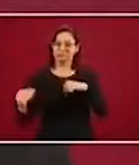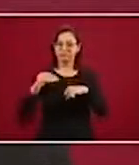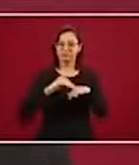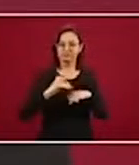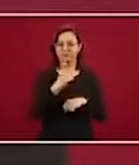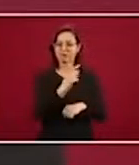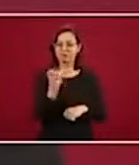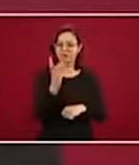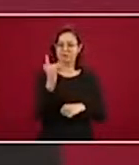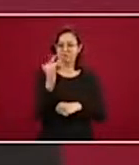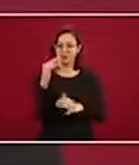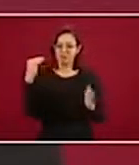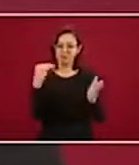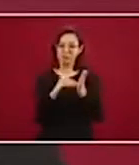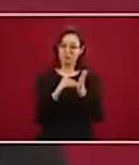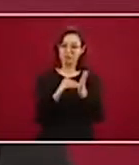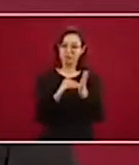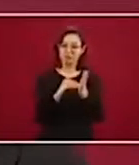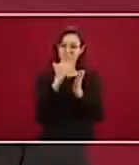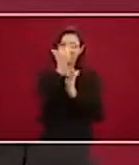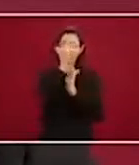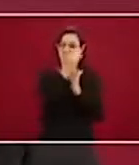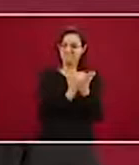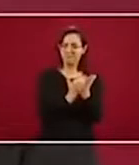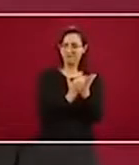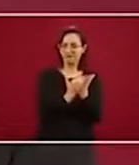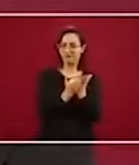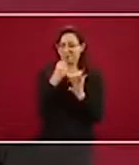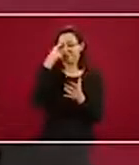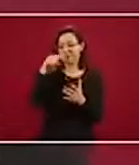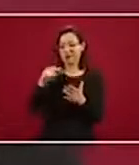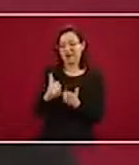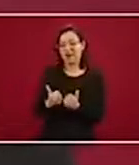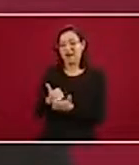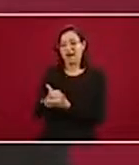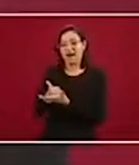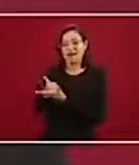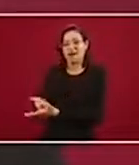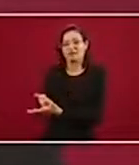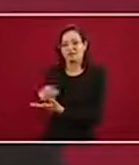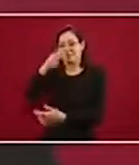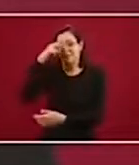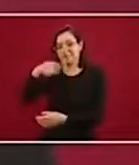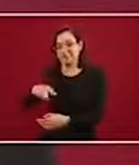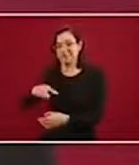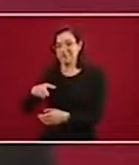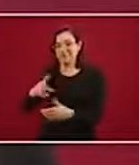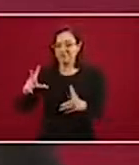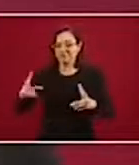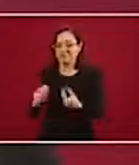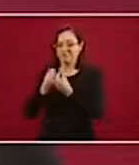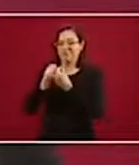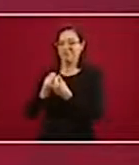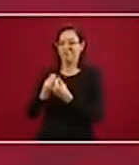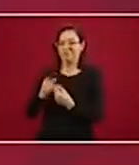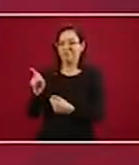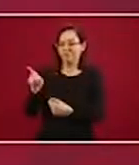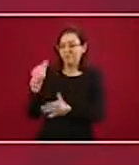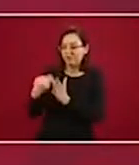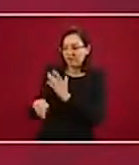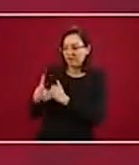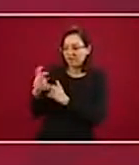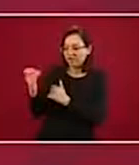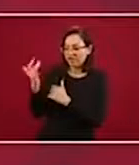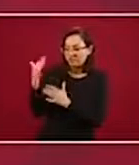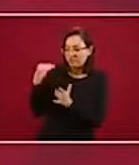mil y se presente un que x y méxico para es